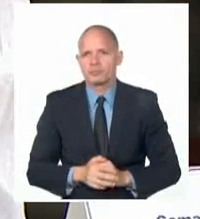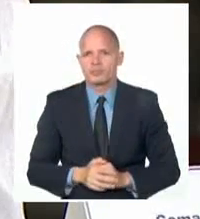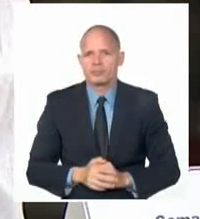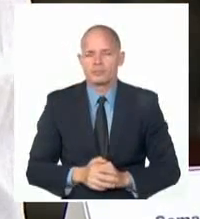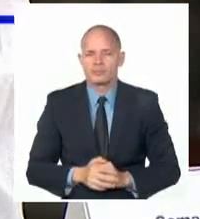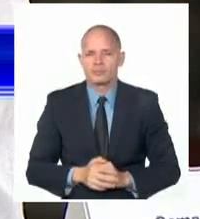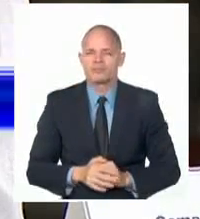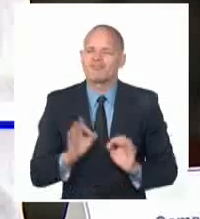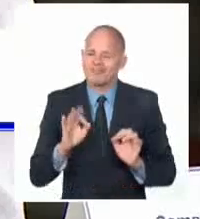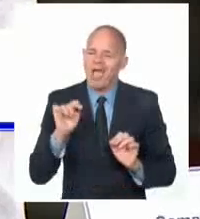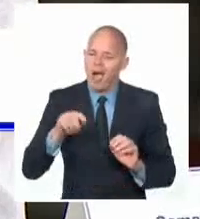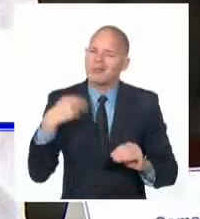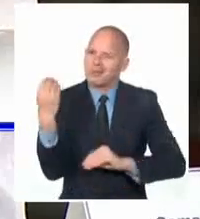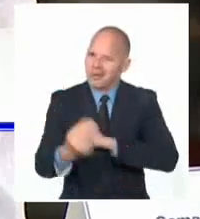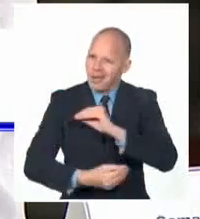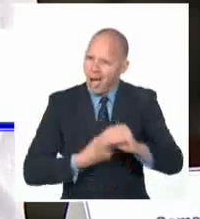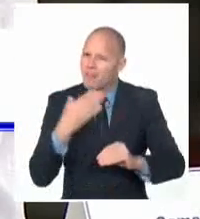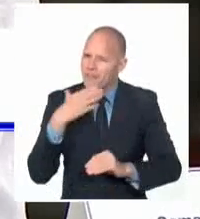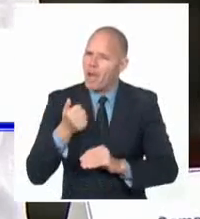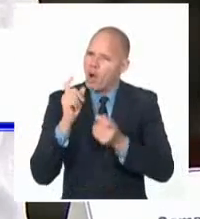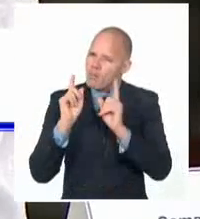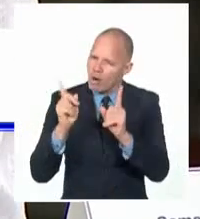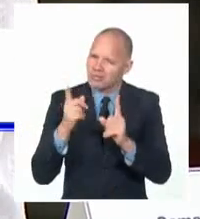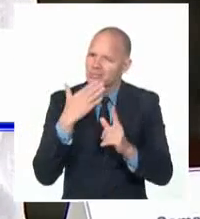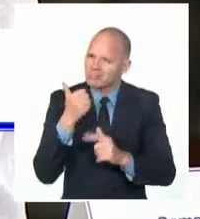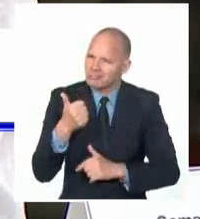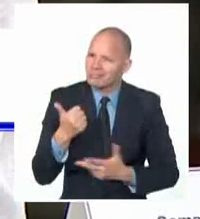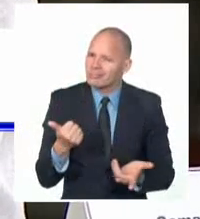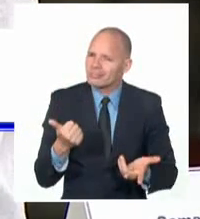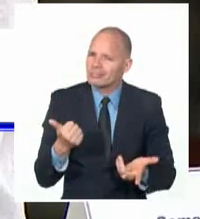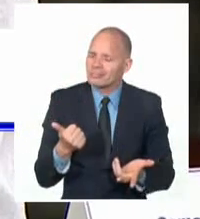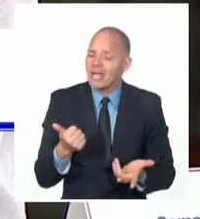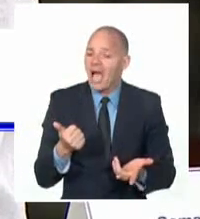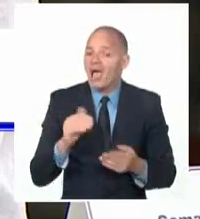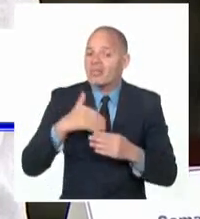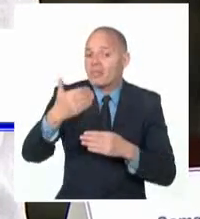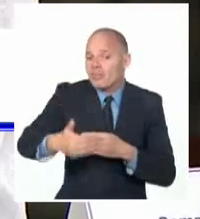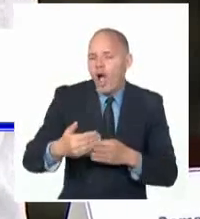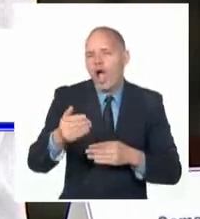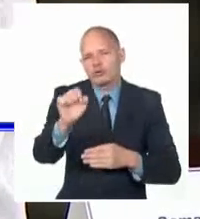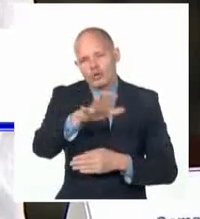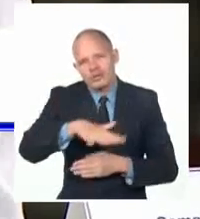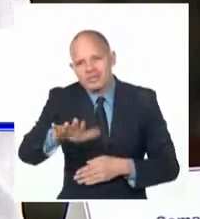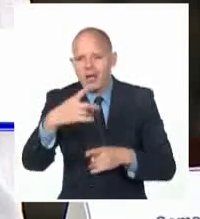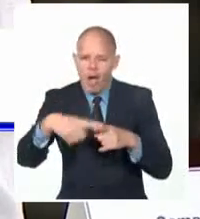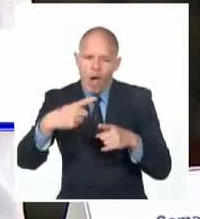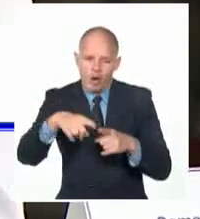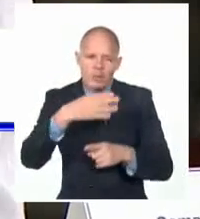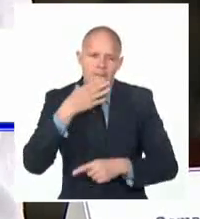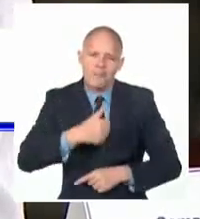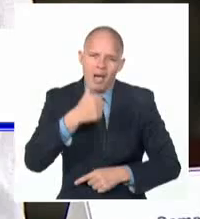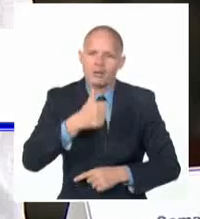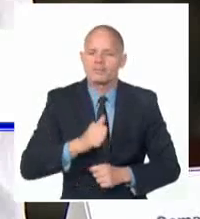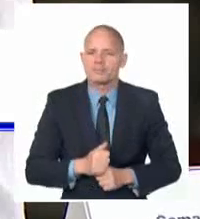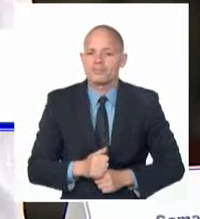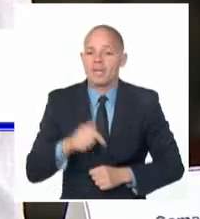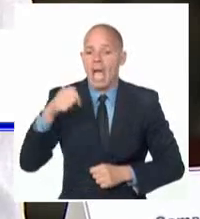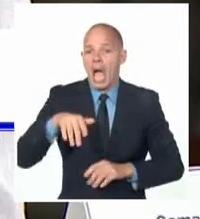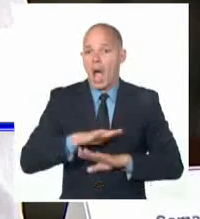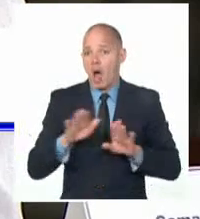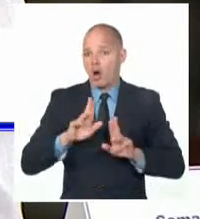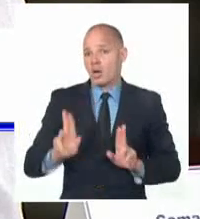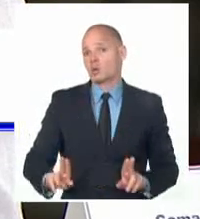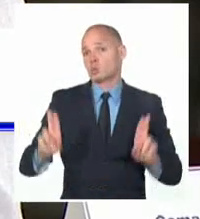es más fácil otro tipo de cambios. Por eso nosotros entendemos que este cese, que